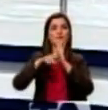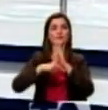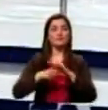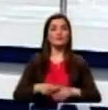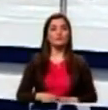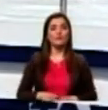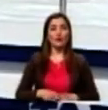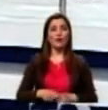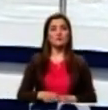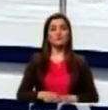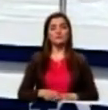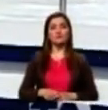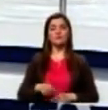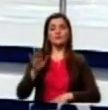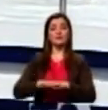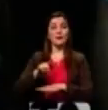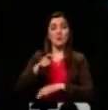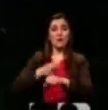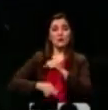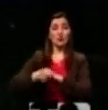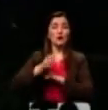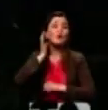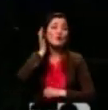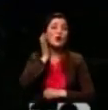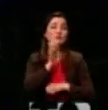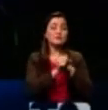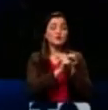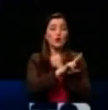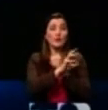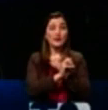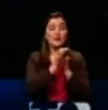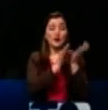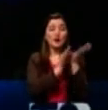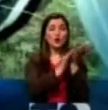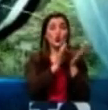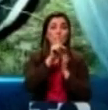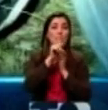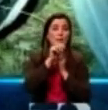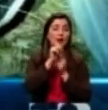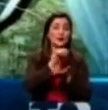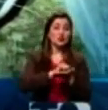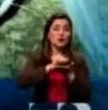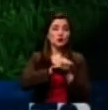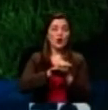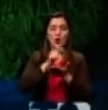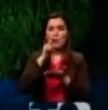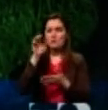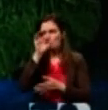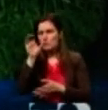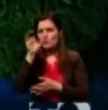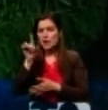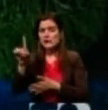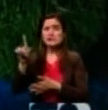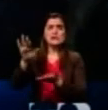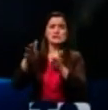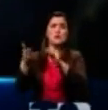El principal acusado del asesinato de su esposa, una mujer de 30 años en el cantón El Pan, en Azuay, fue encontrado sin vida y en